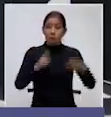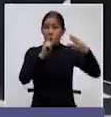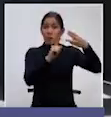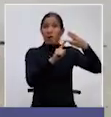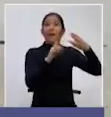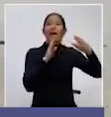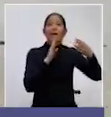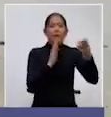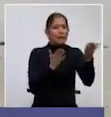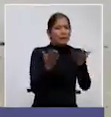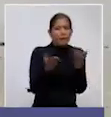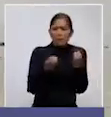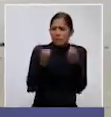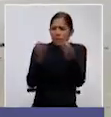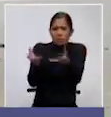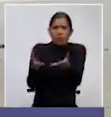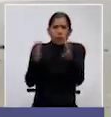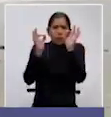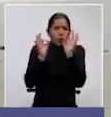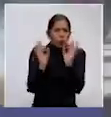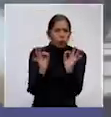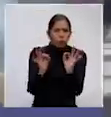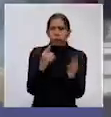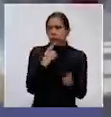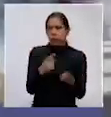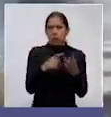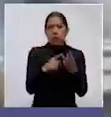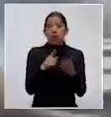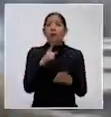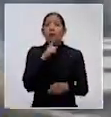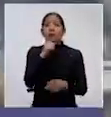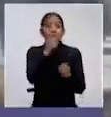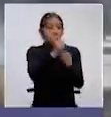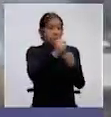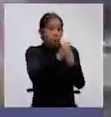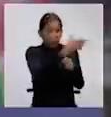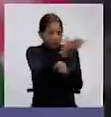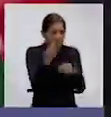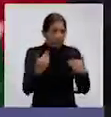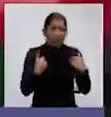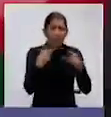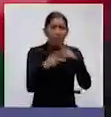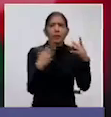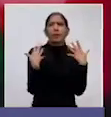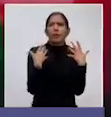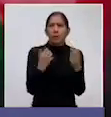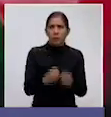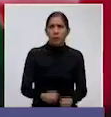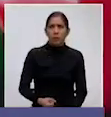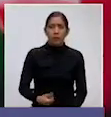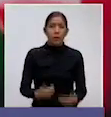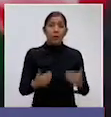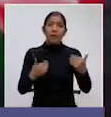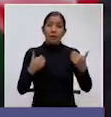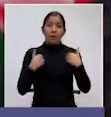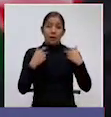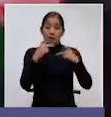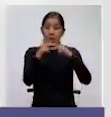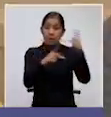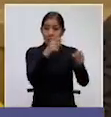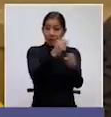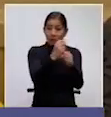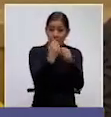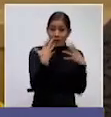efectiva y eficiente, además de brindar una seguridad laboral para el personal de salud. Dar seguridad laboral al personal de